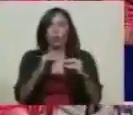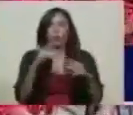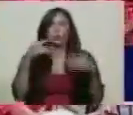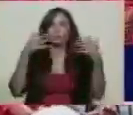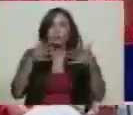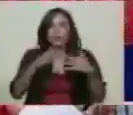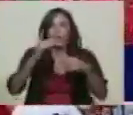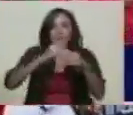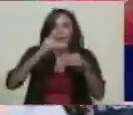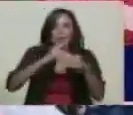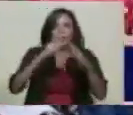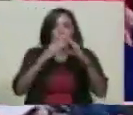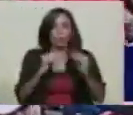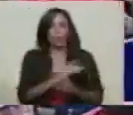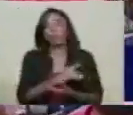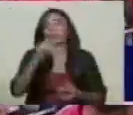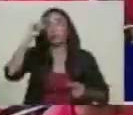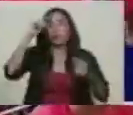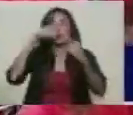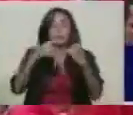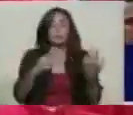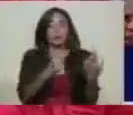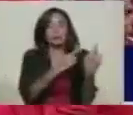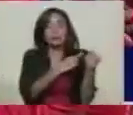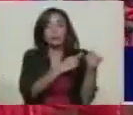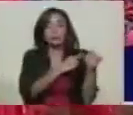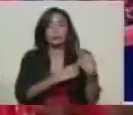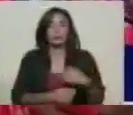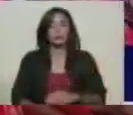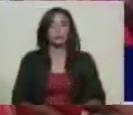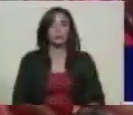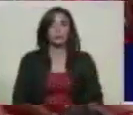ustedes me han dado una tarea